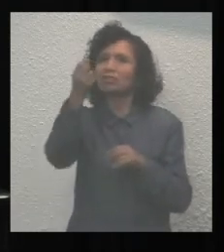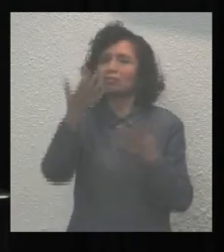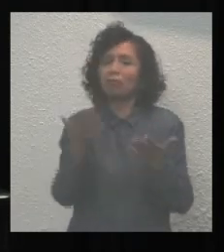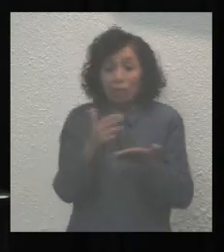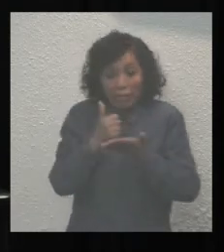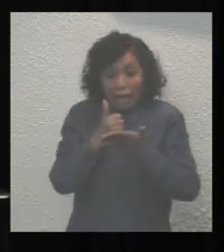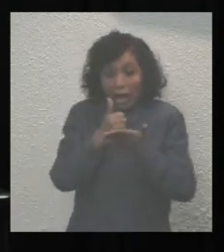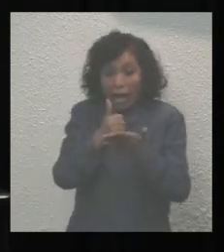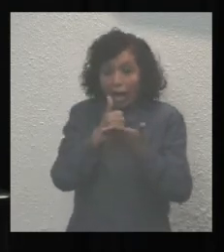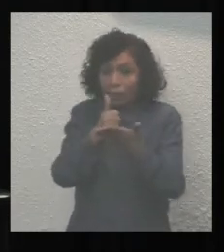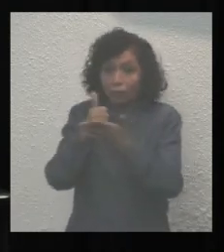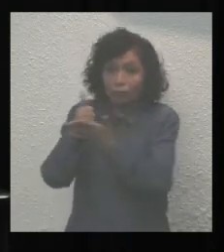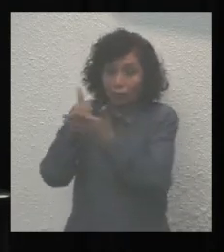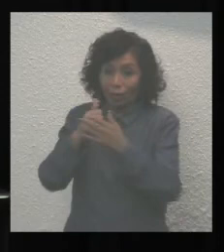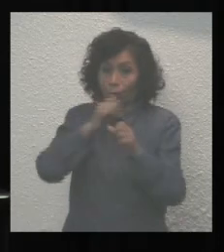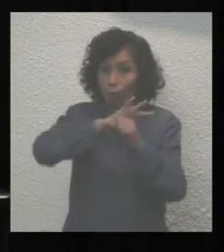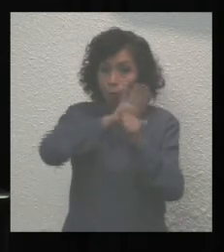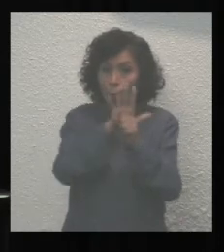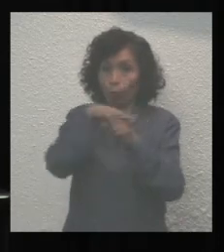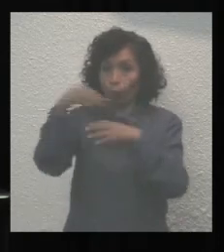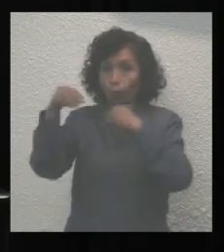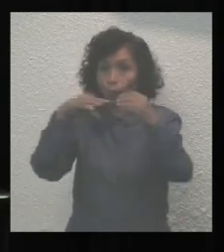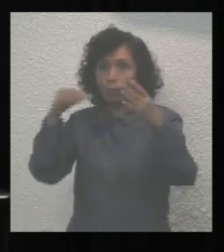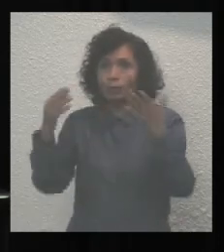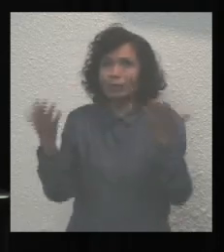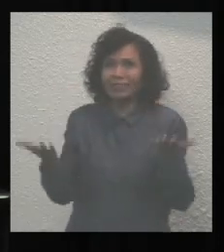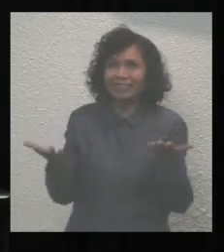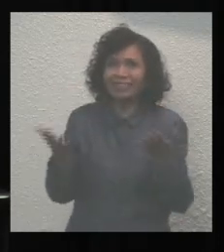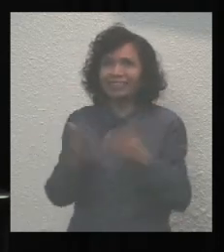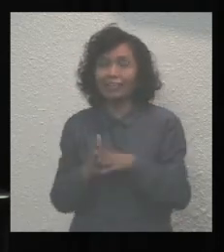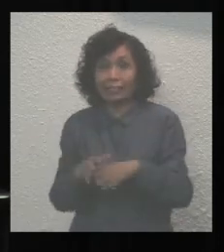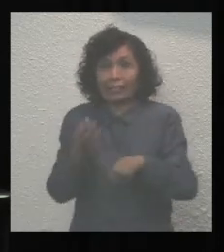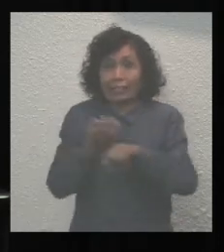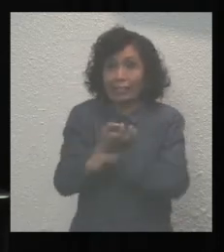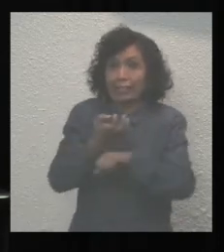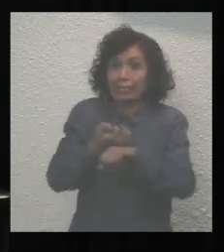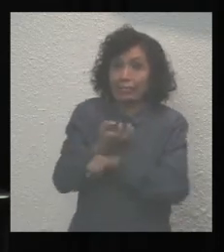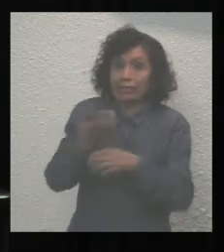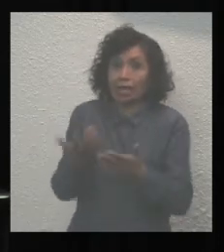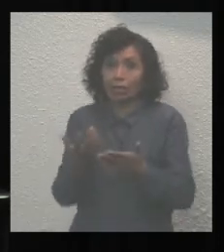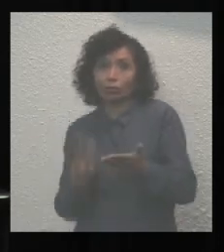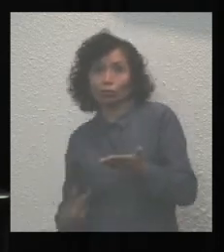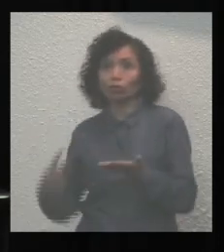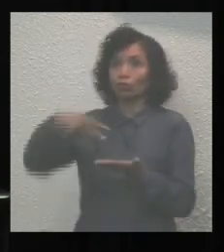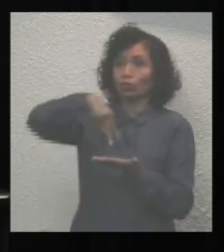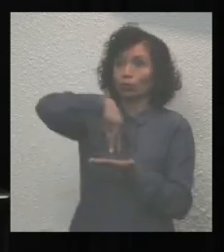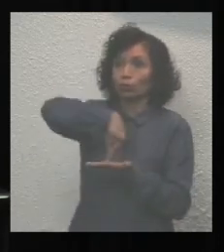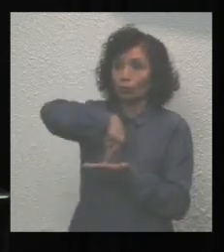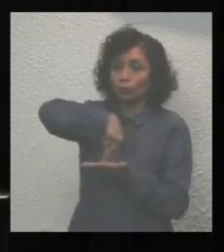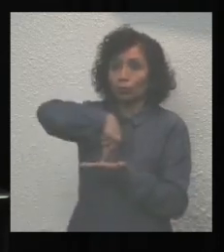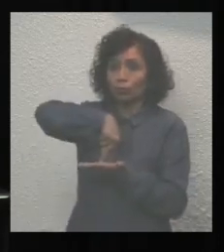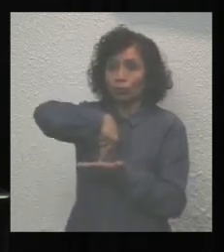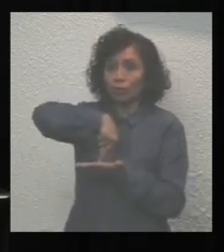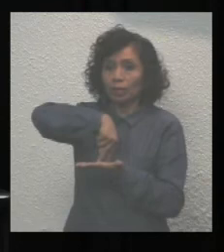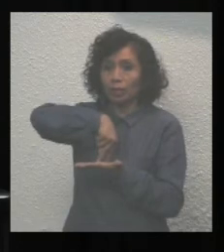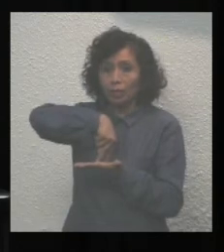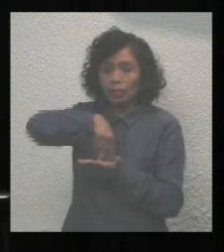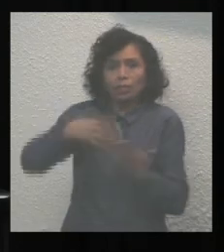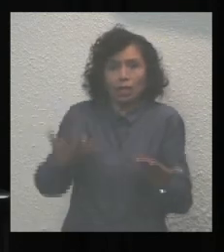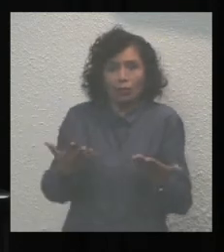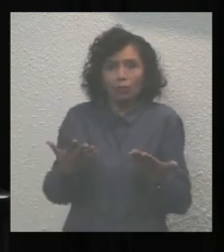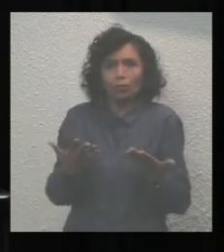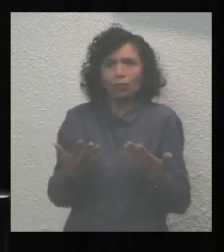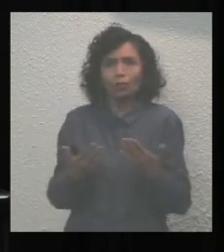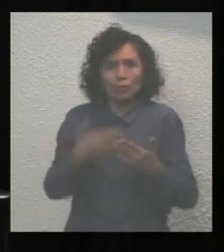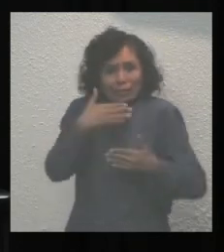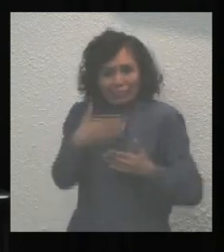los efectos de la pandemia para que más allá de ser el estado que se puso de pie luego de la adversidad seamos el que